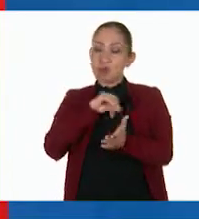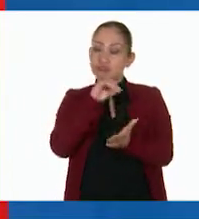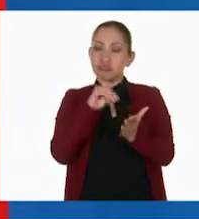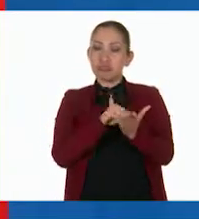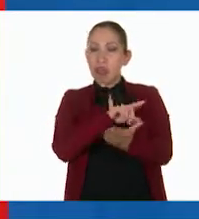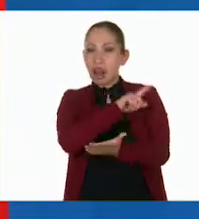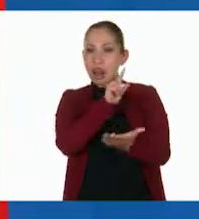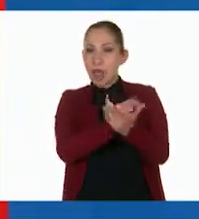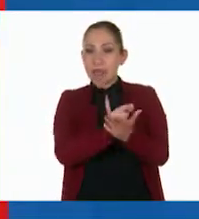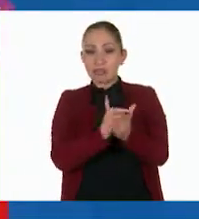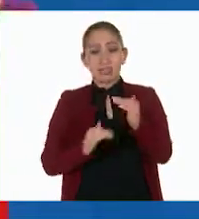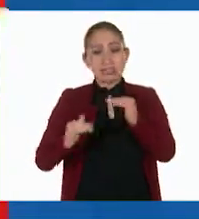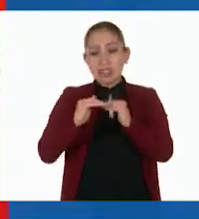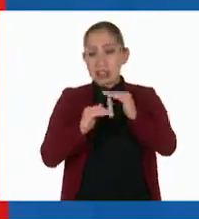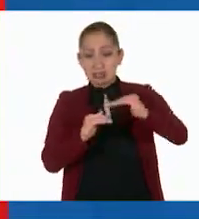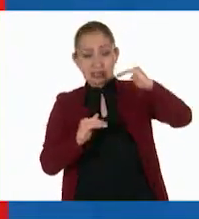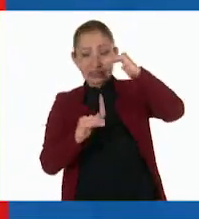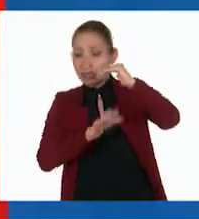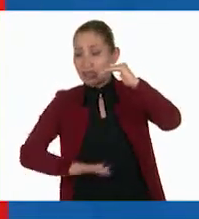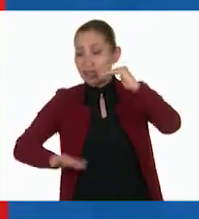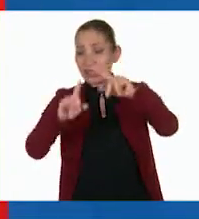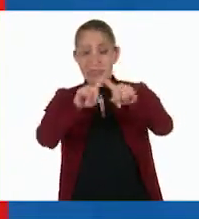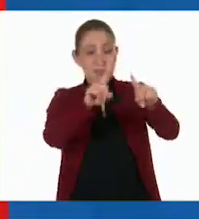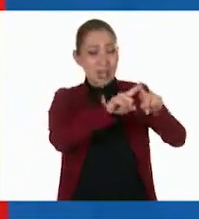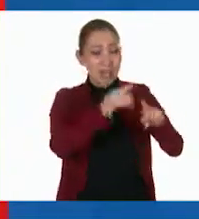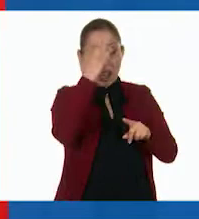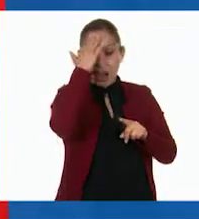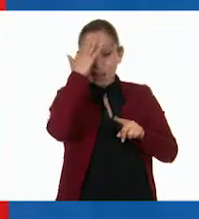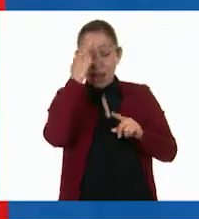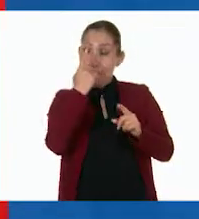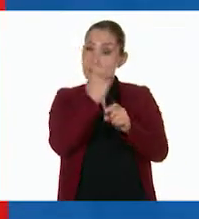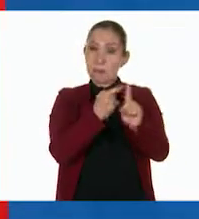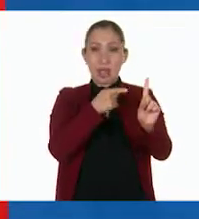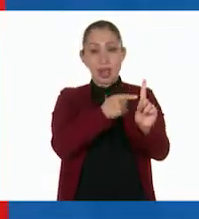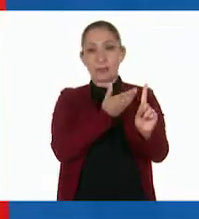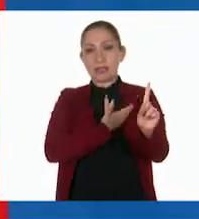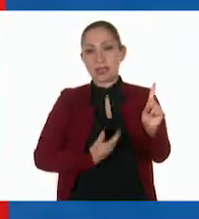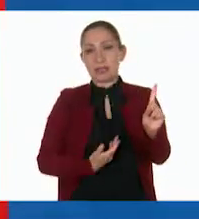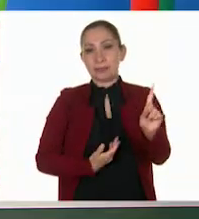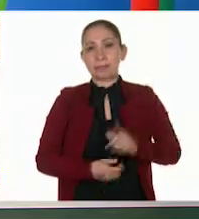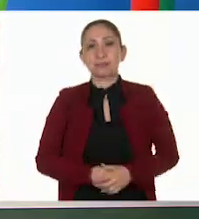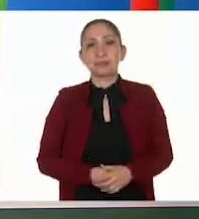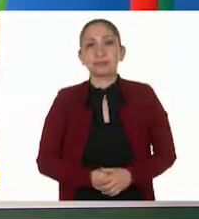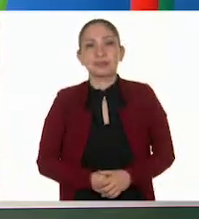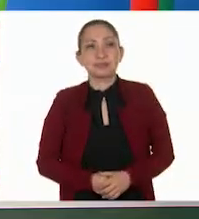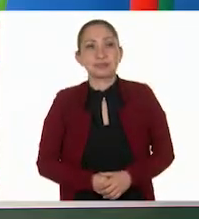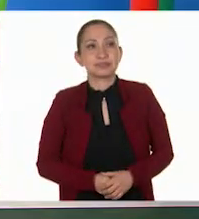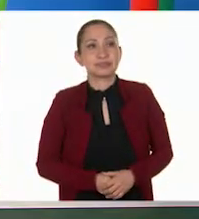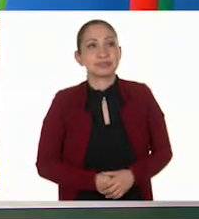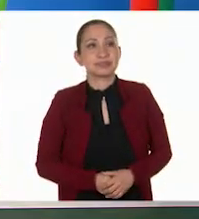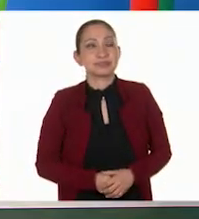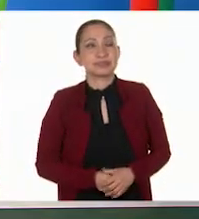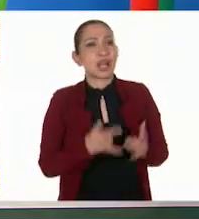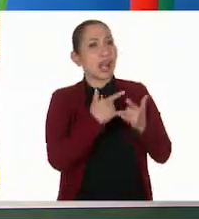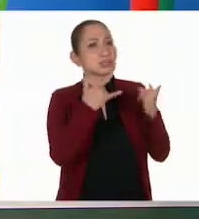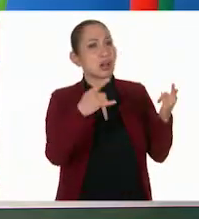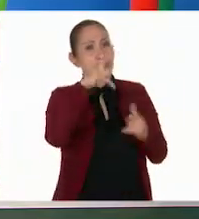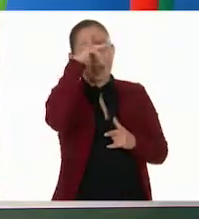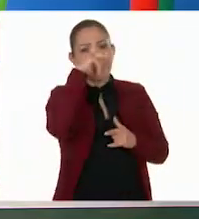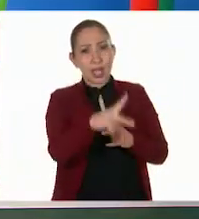legalmente por encima de toda la diversidad de líderes que todavía existían. Exacto, Jenny. La historia del